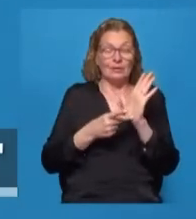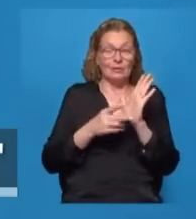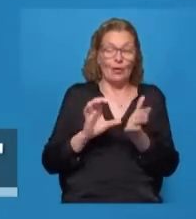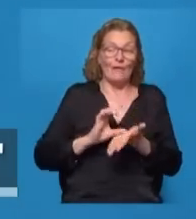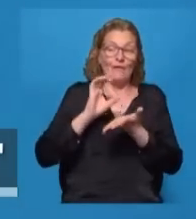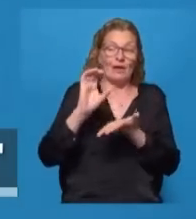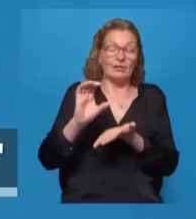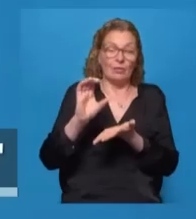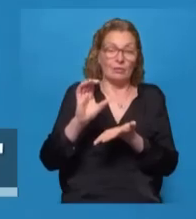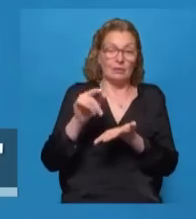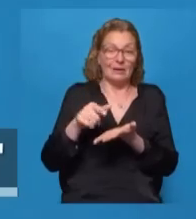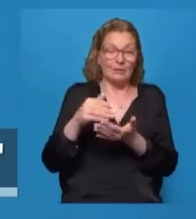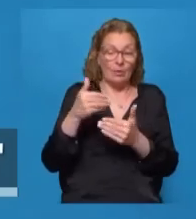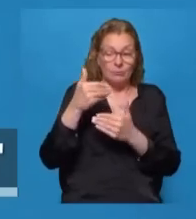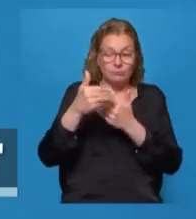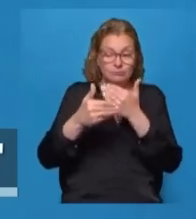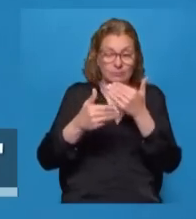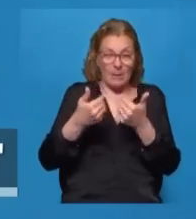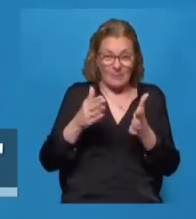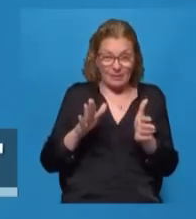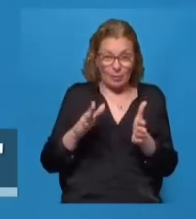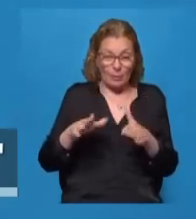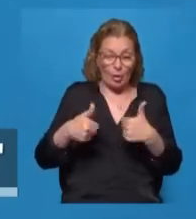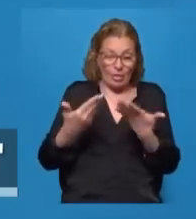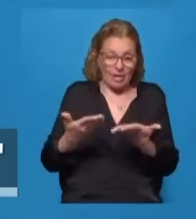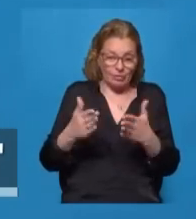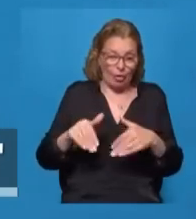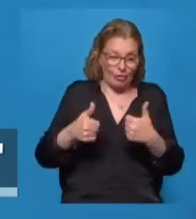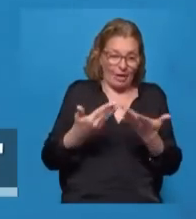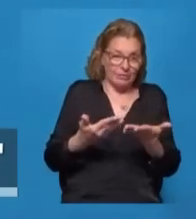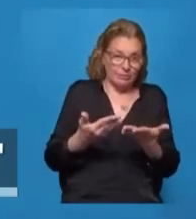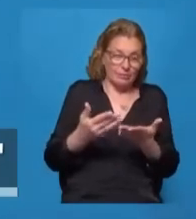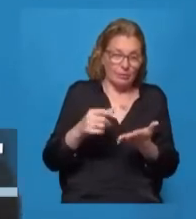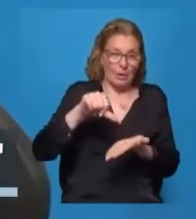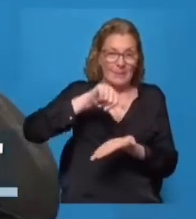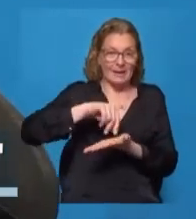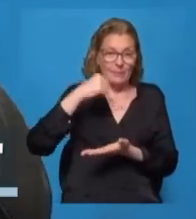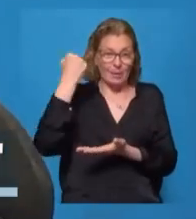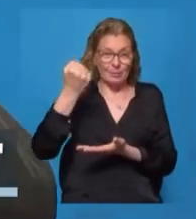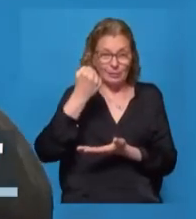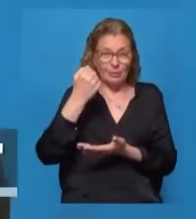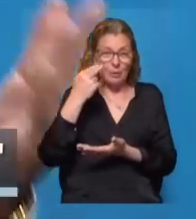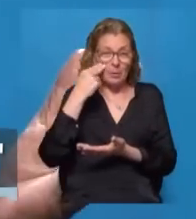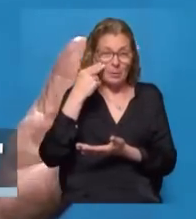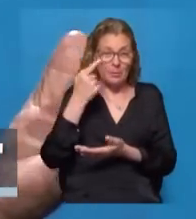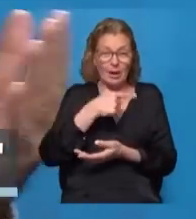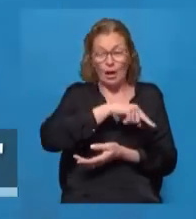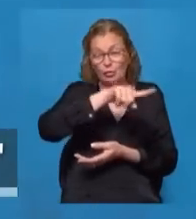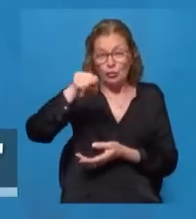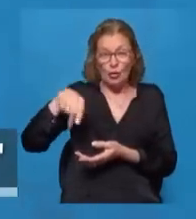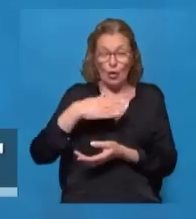partir de ahí hemos ido regalando lo más valioso que tiene el país y es una crítica para todos los